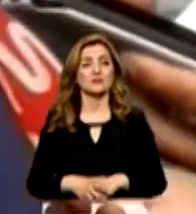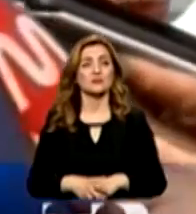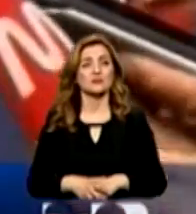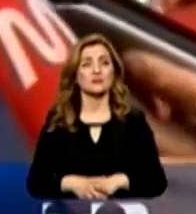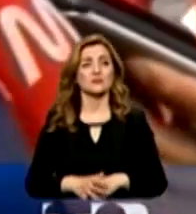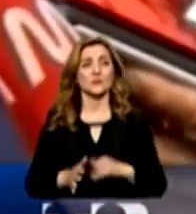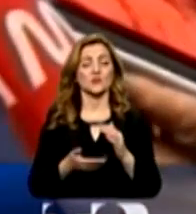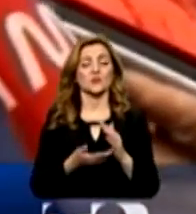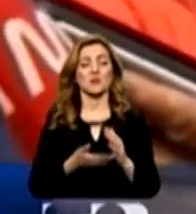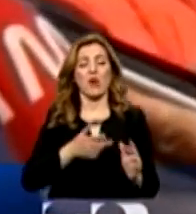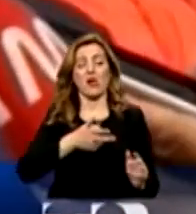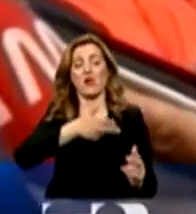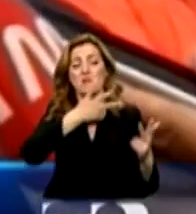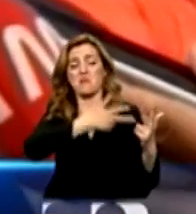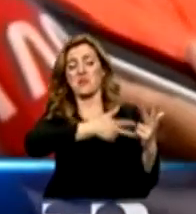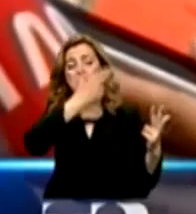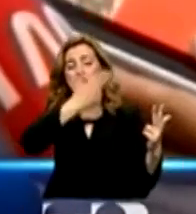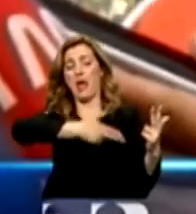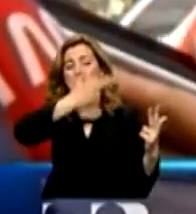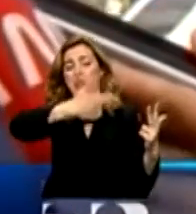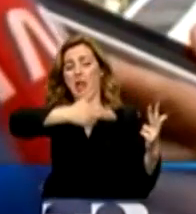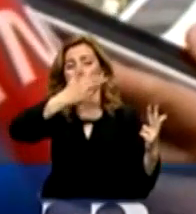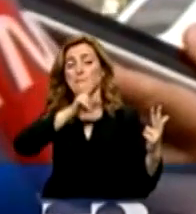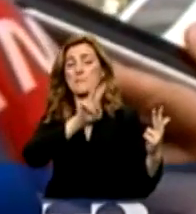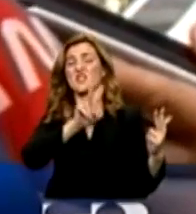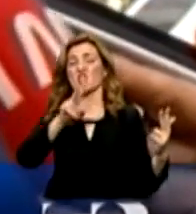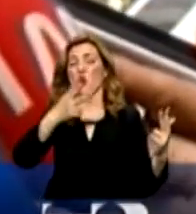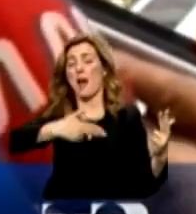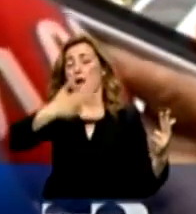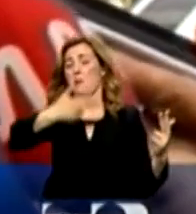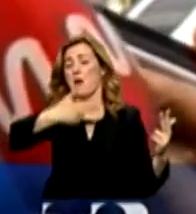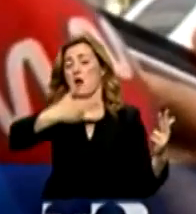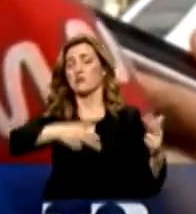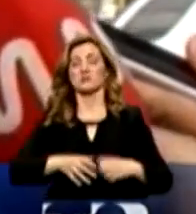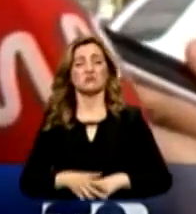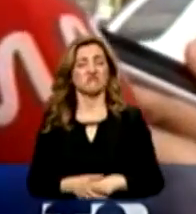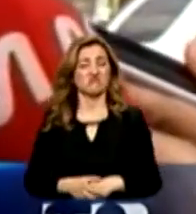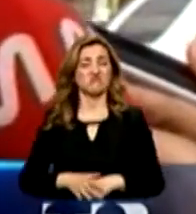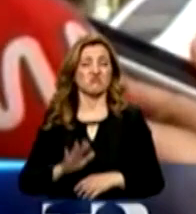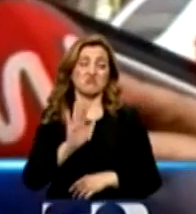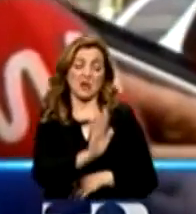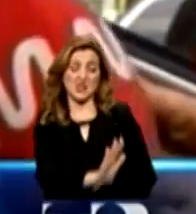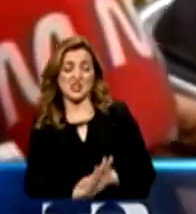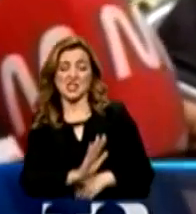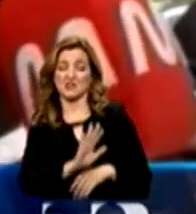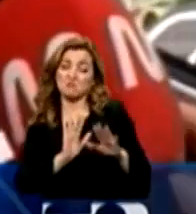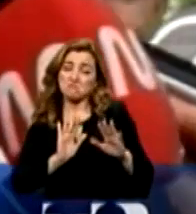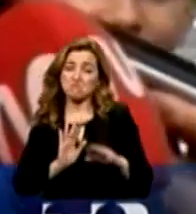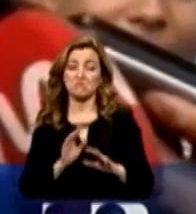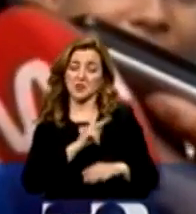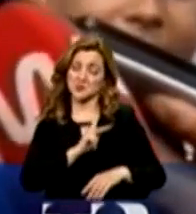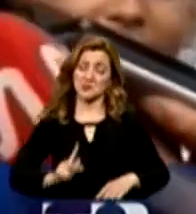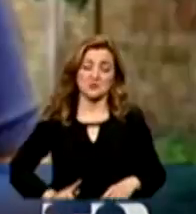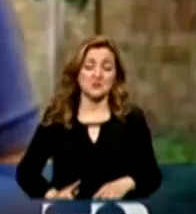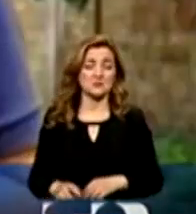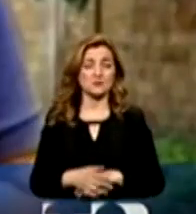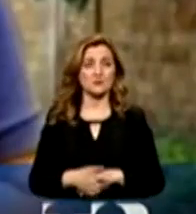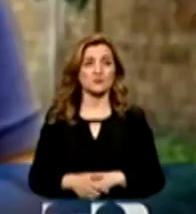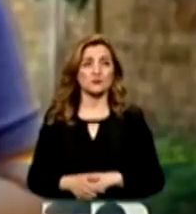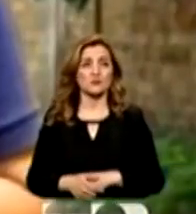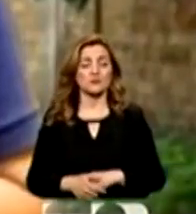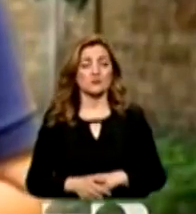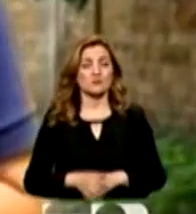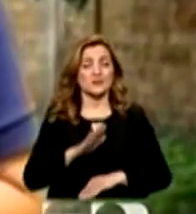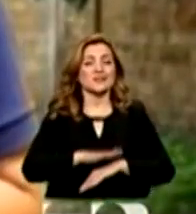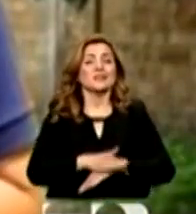de asesinato en contra de estas personas, motivado seguramente por alguna situación de índole personal. Las